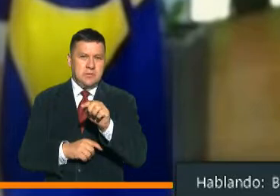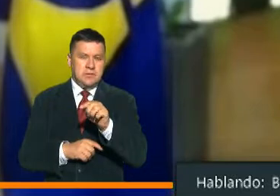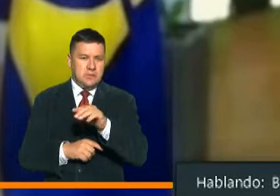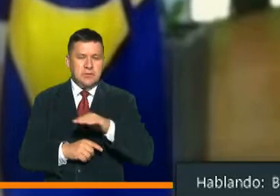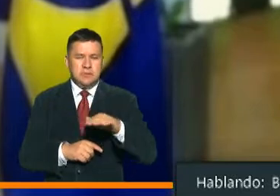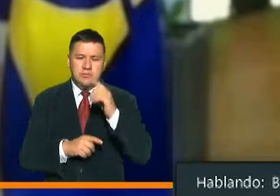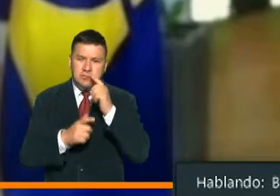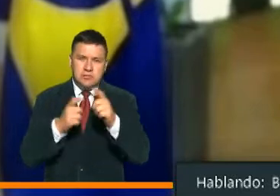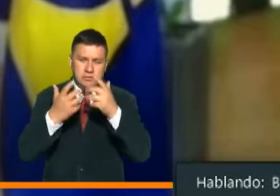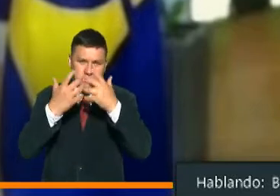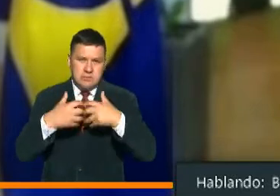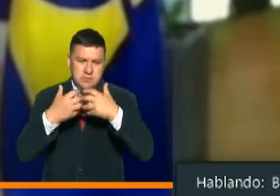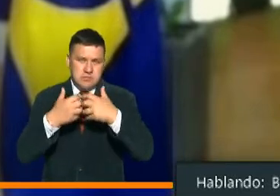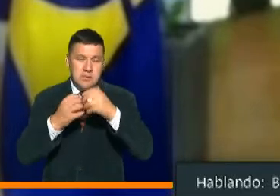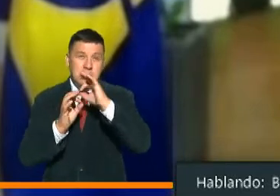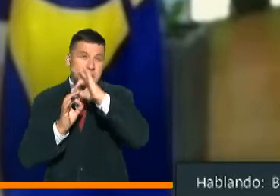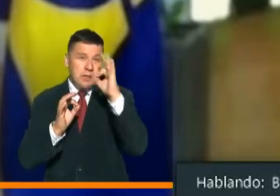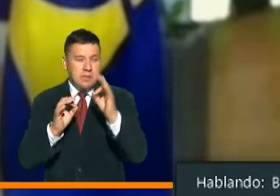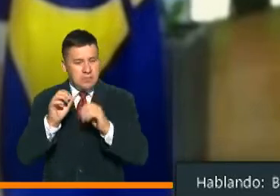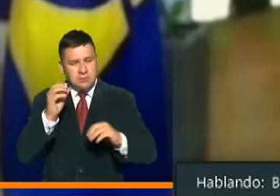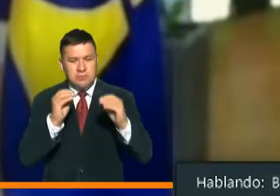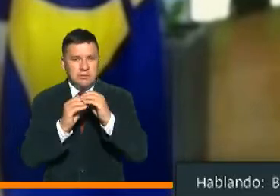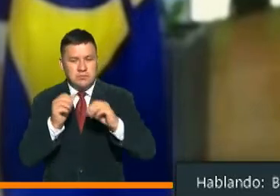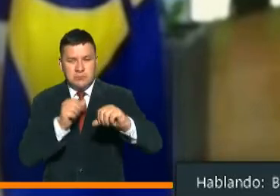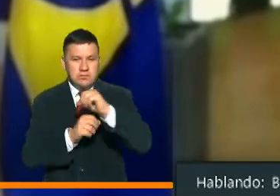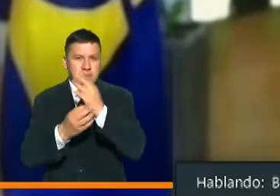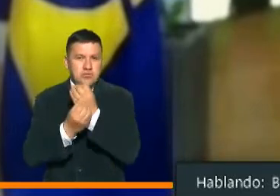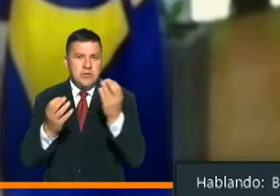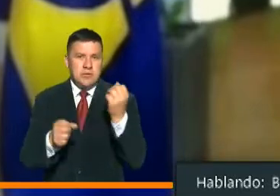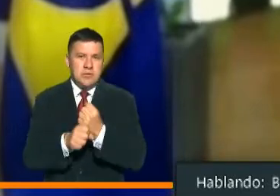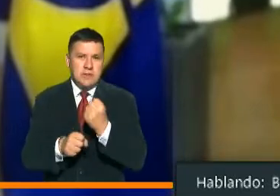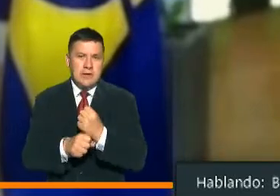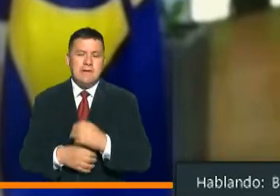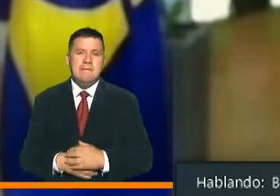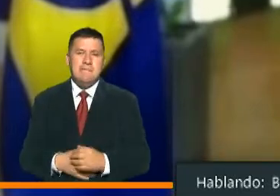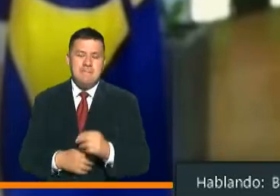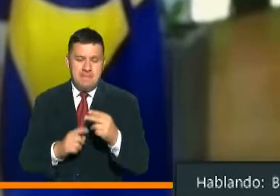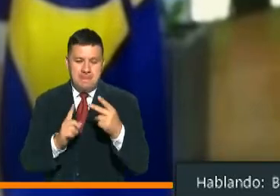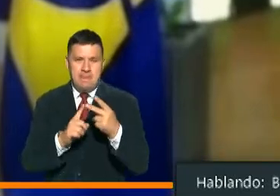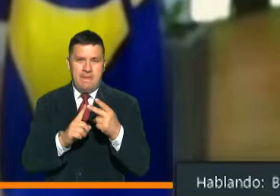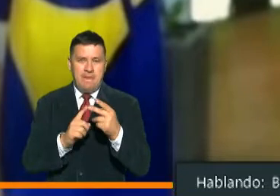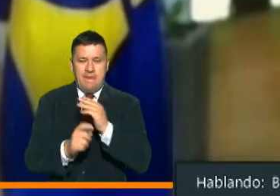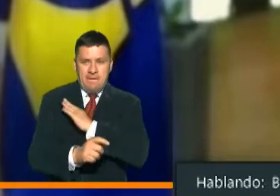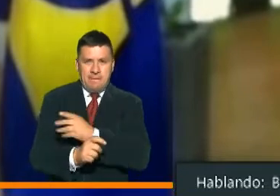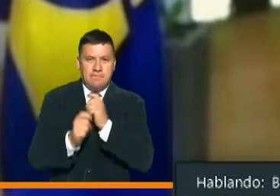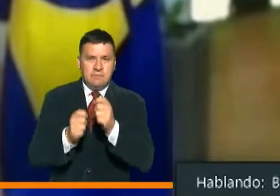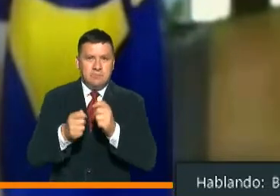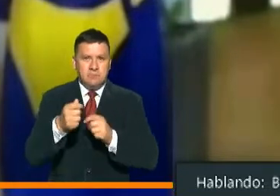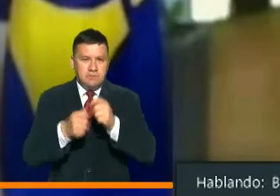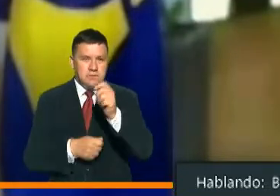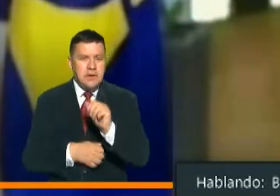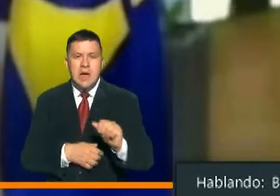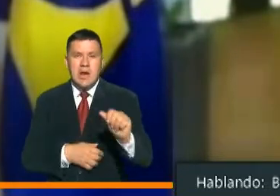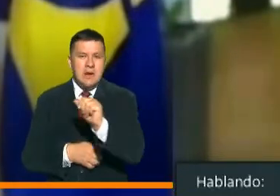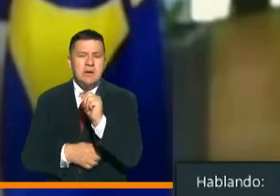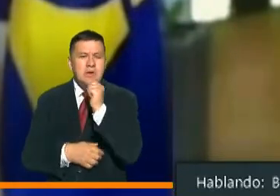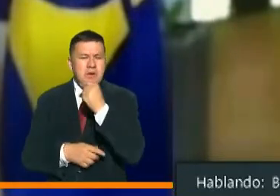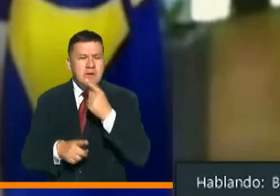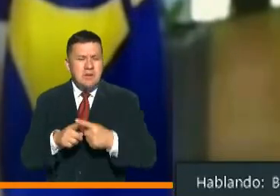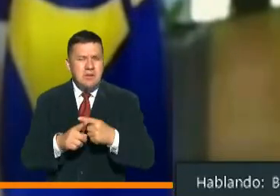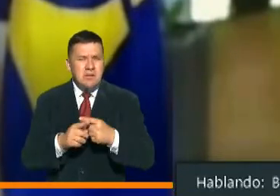enorme mayoría de las empresas de la región y genera el mayor número de empleos. Dos, el empoderamiento económico de las mujeres que